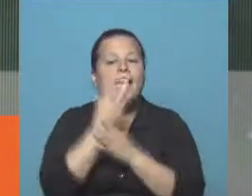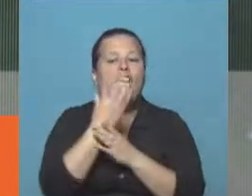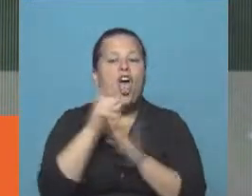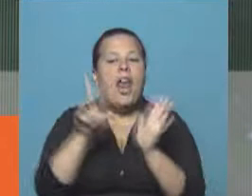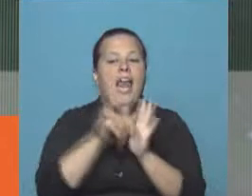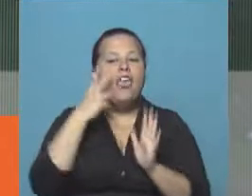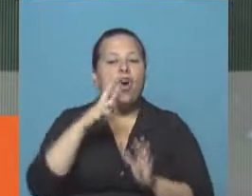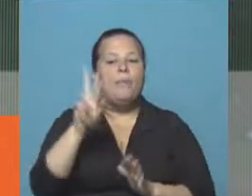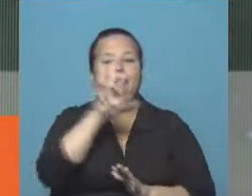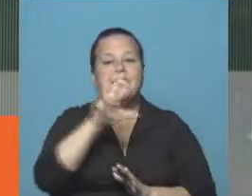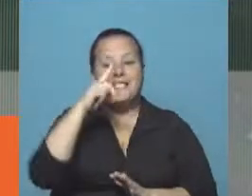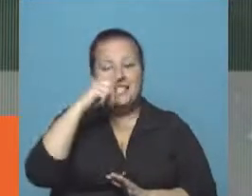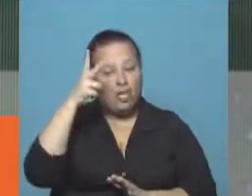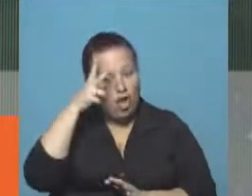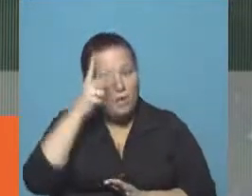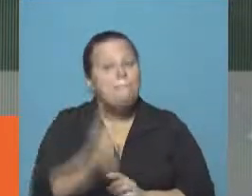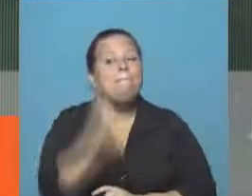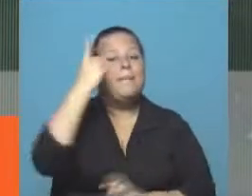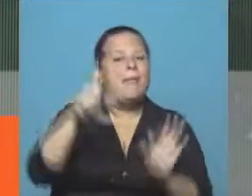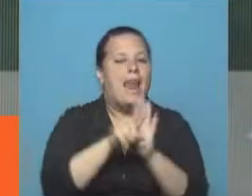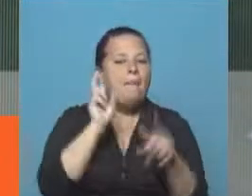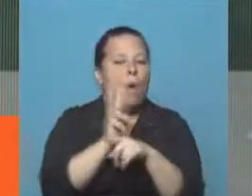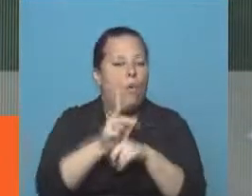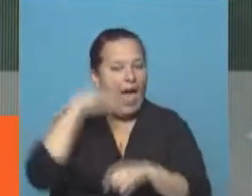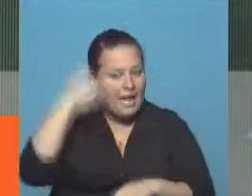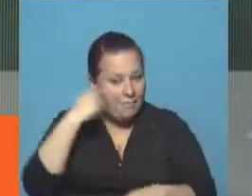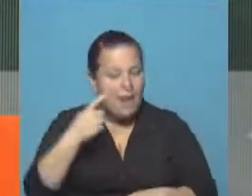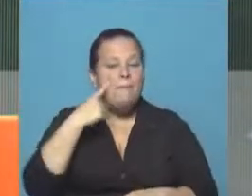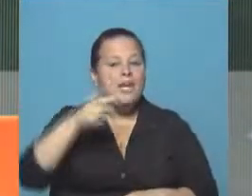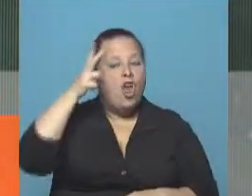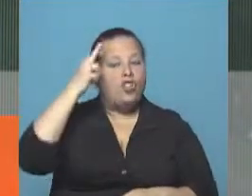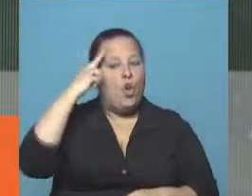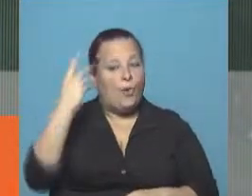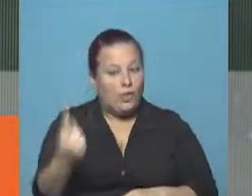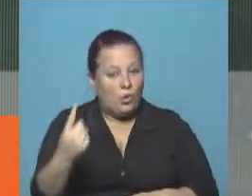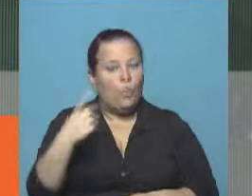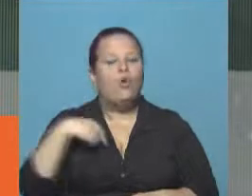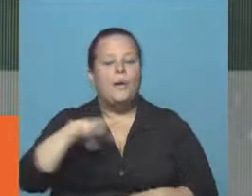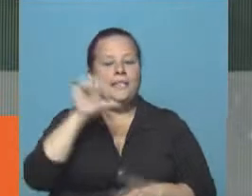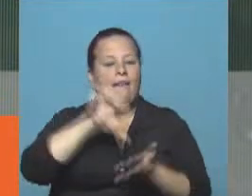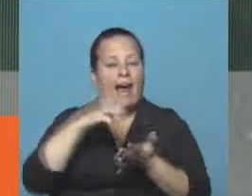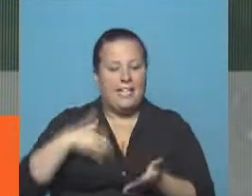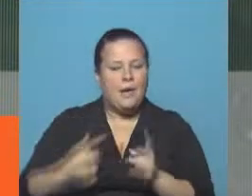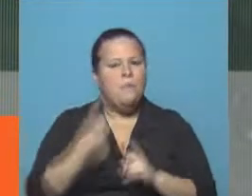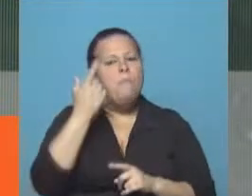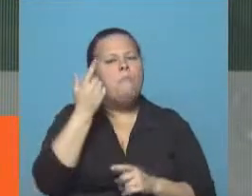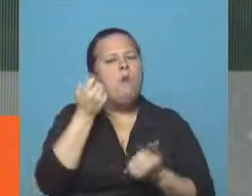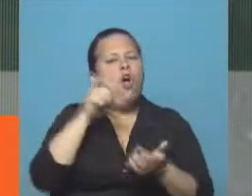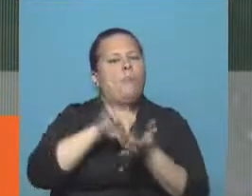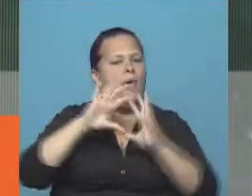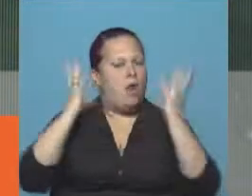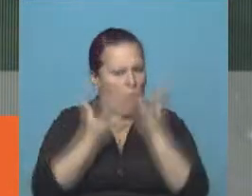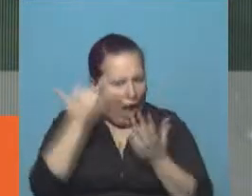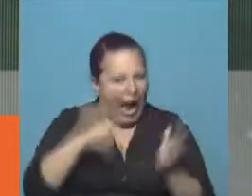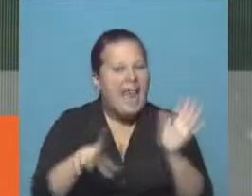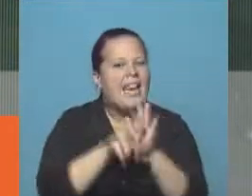ley 2378, la primera ley de protección animal que en 1891 teníamos como país, uno de los pocos países del mundo que